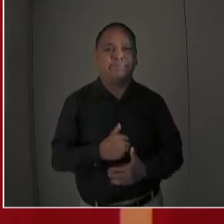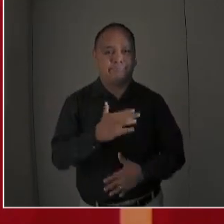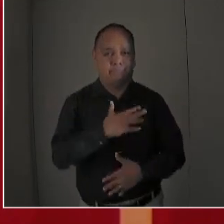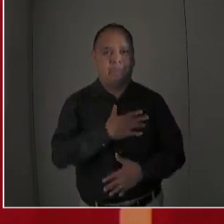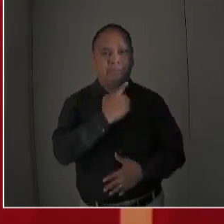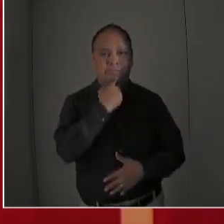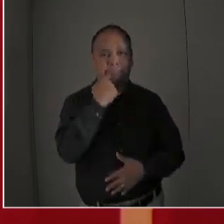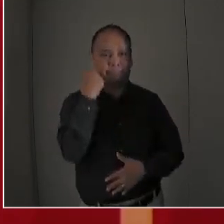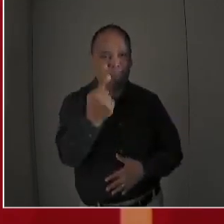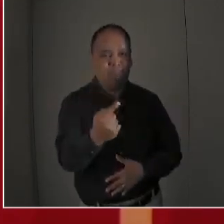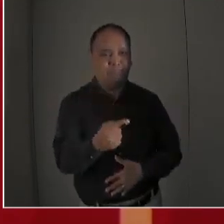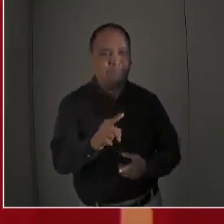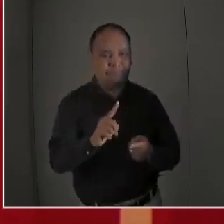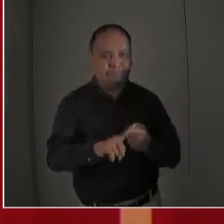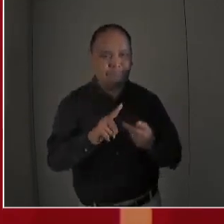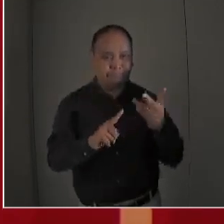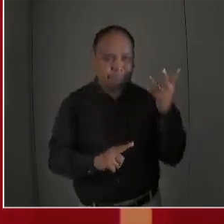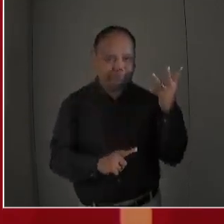proponerles es